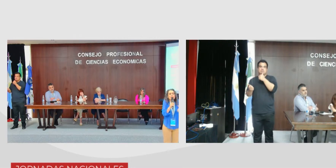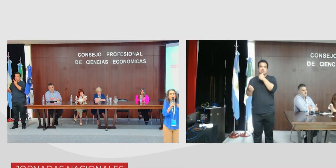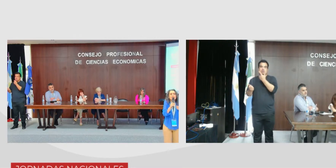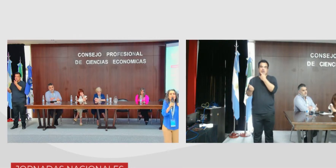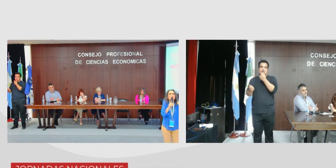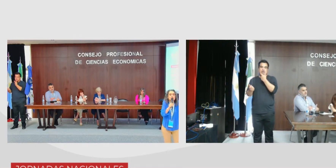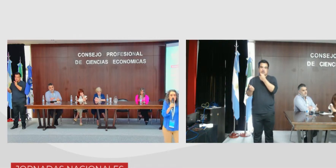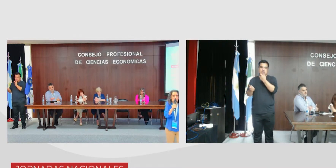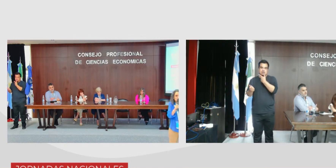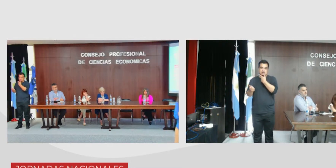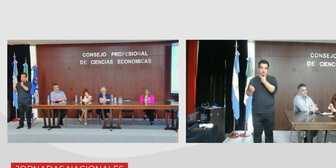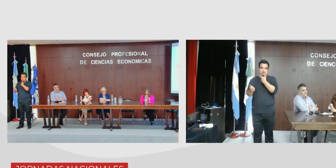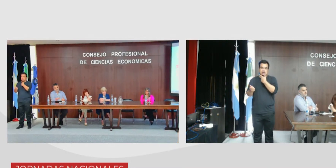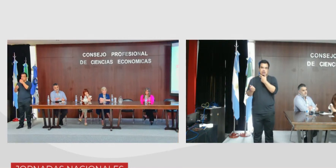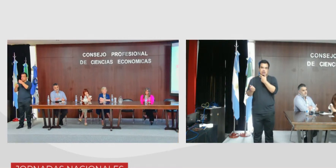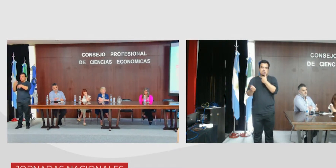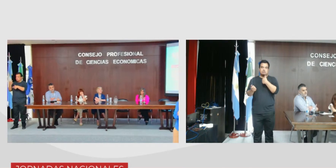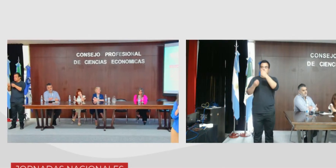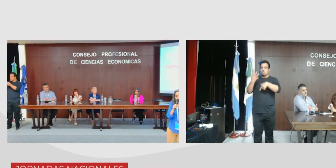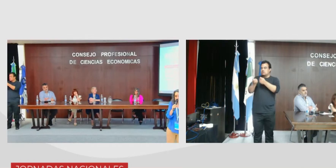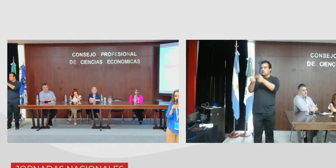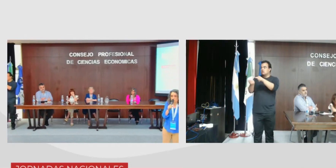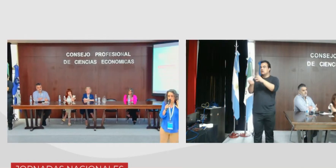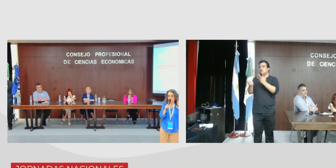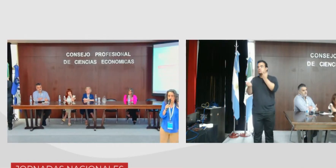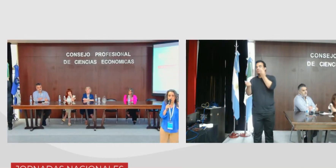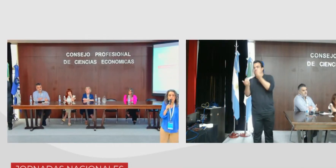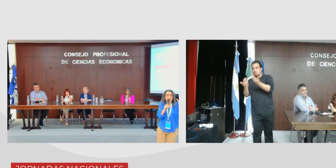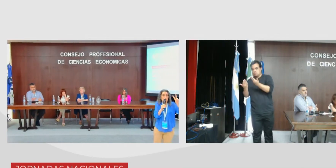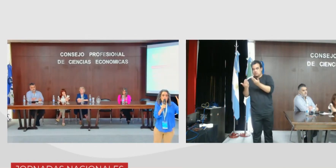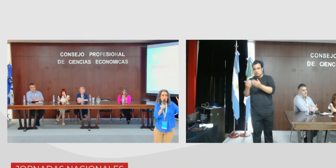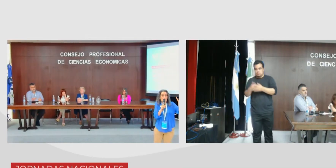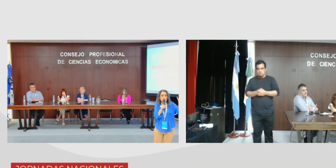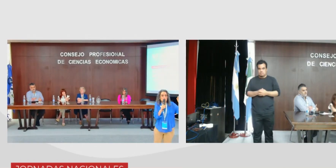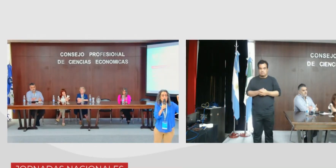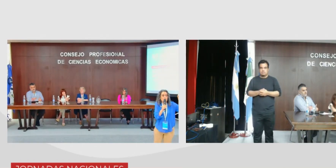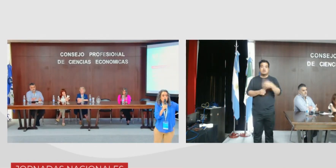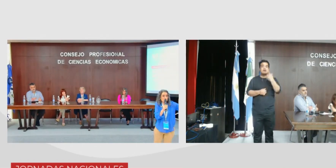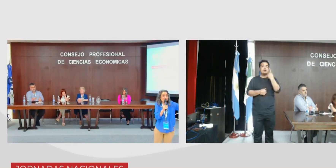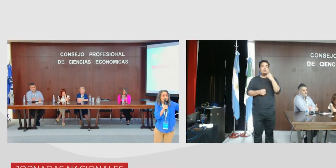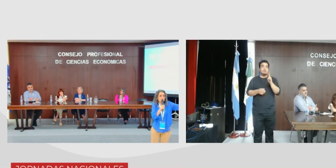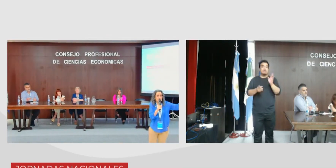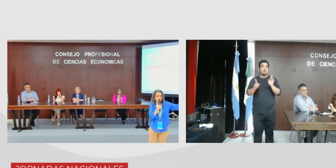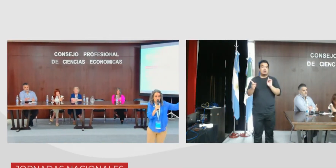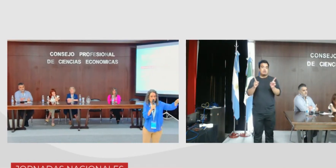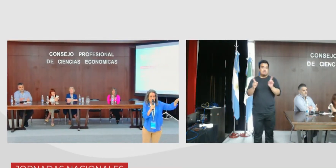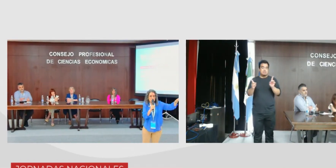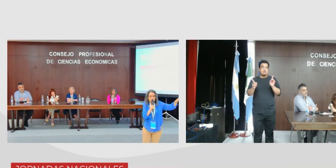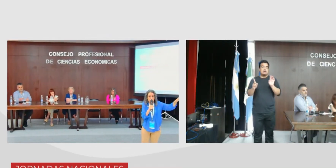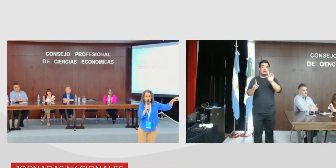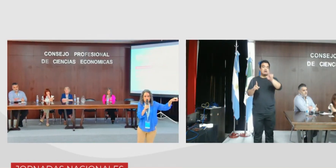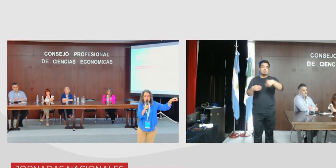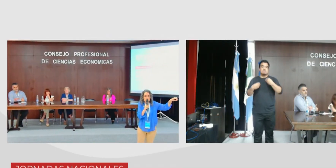Le facilito que se suicide, ¿sí? En ambos casos tiene que haber consentimiento de